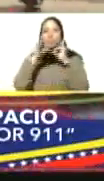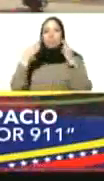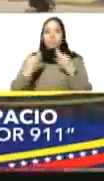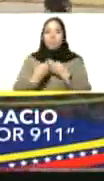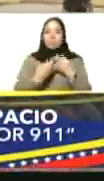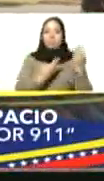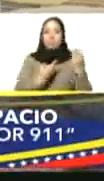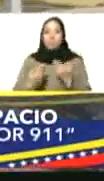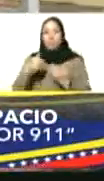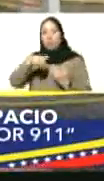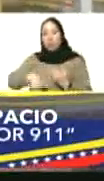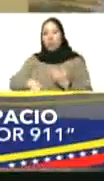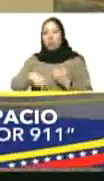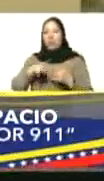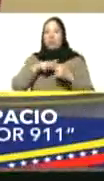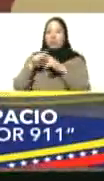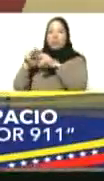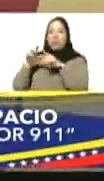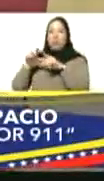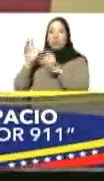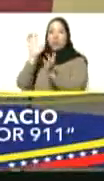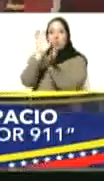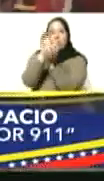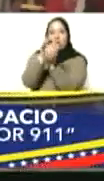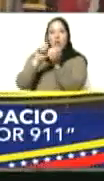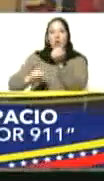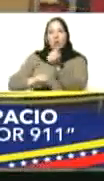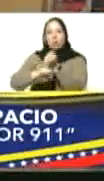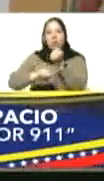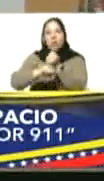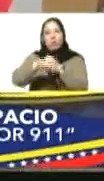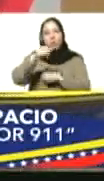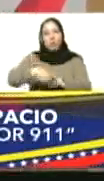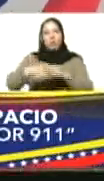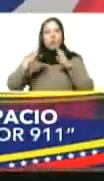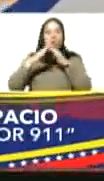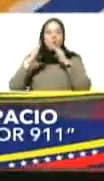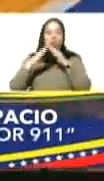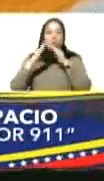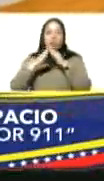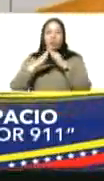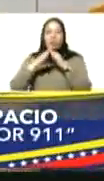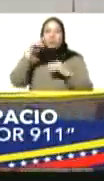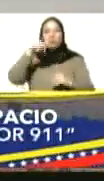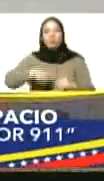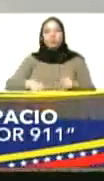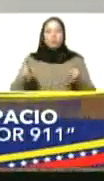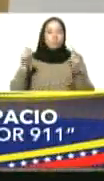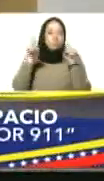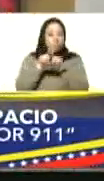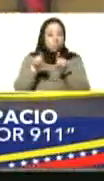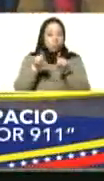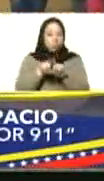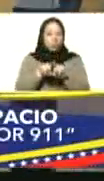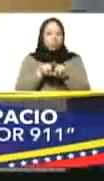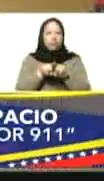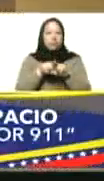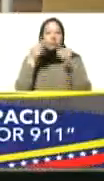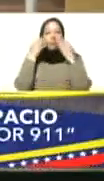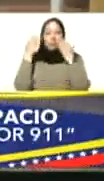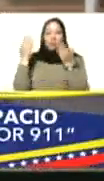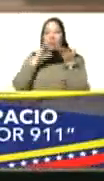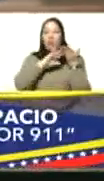que en este momento el Estado Nueva Esparta le está brindando la oportunidad de tener su vivienda digna, al igual que lo acabamos de ver en